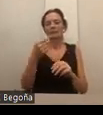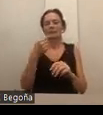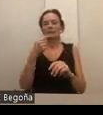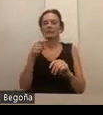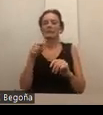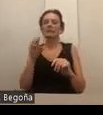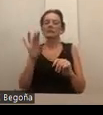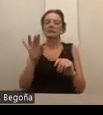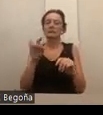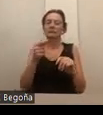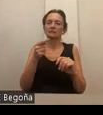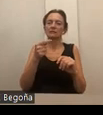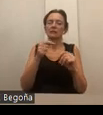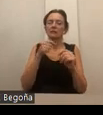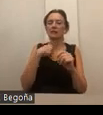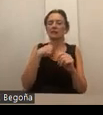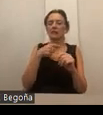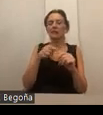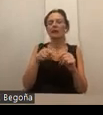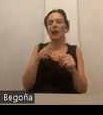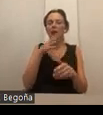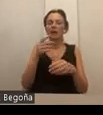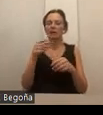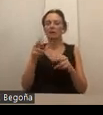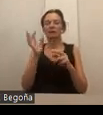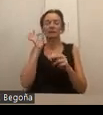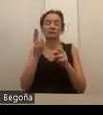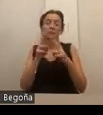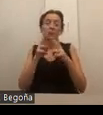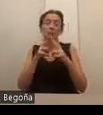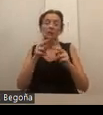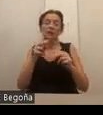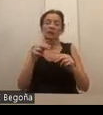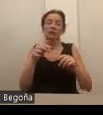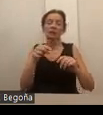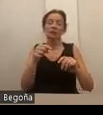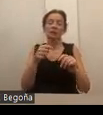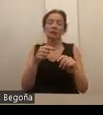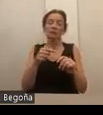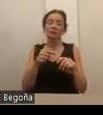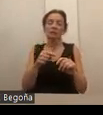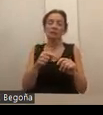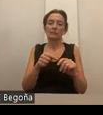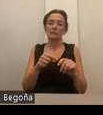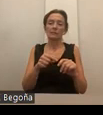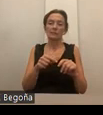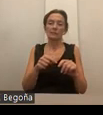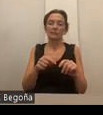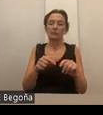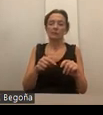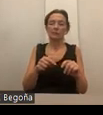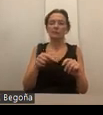si esa es resistencia con aloe vera, puedo retrasar la necesidad de insulina. Podemos intentarlo,